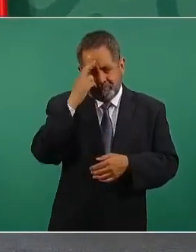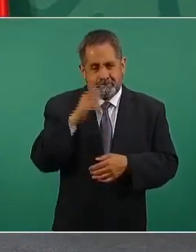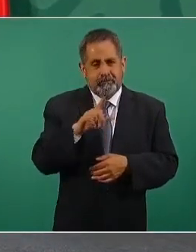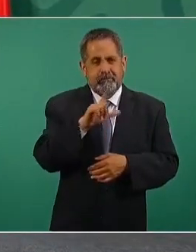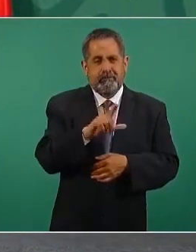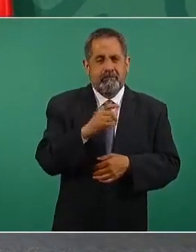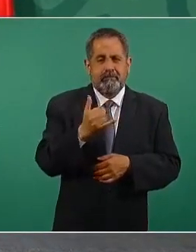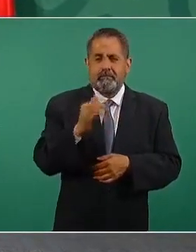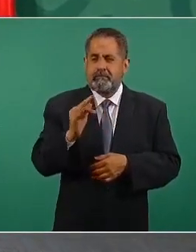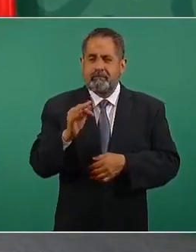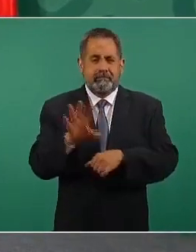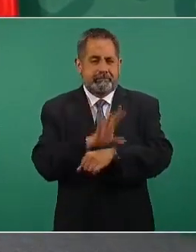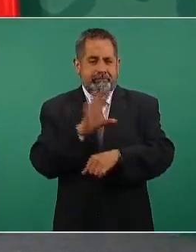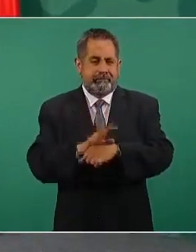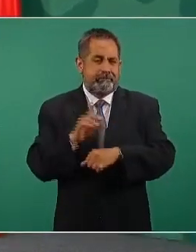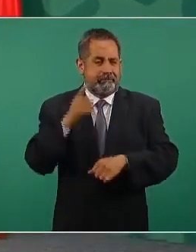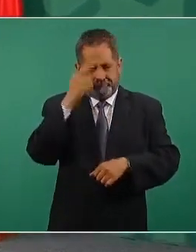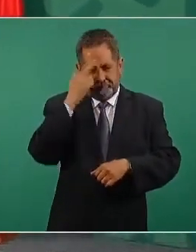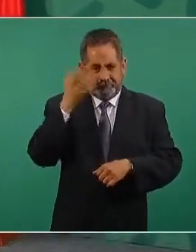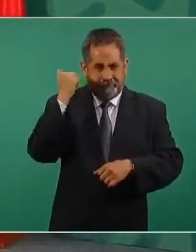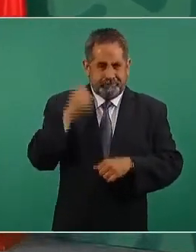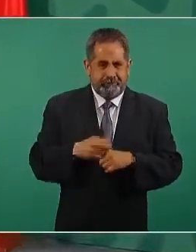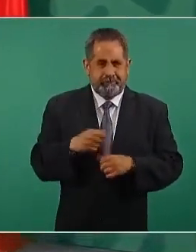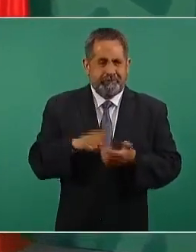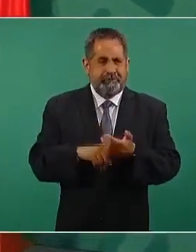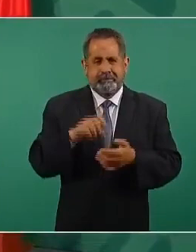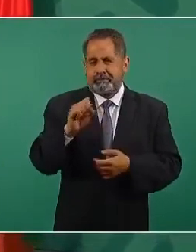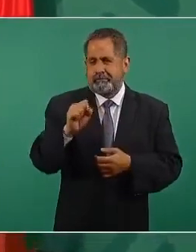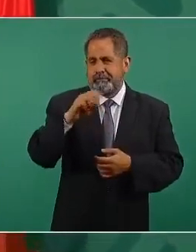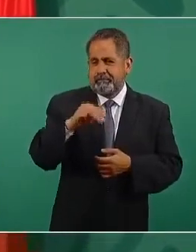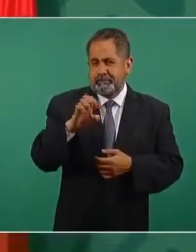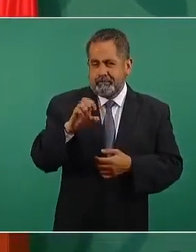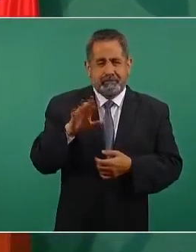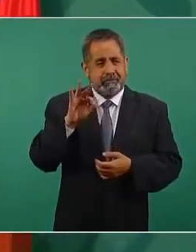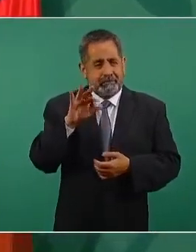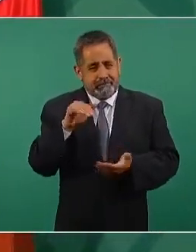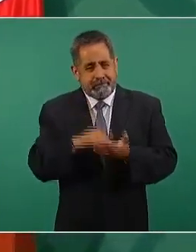del centro, el ESME, 40 mil,